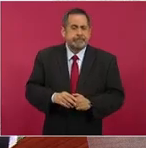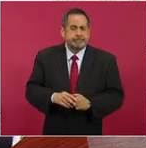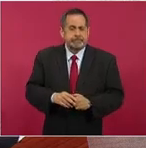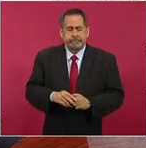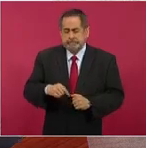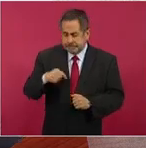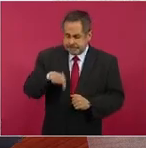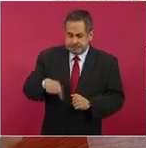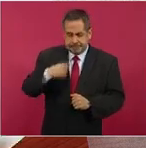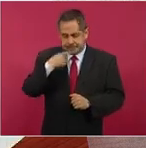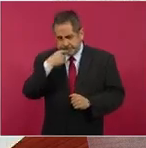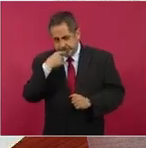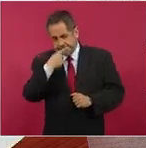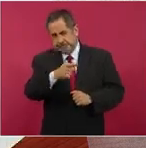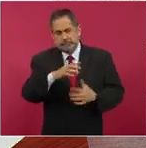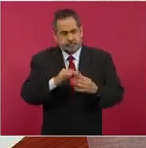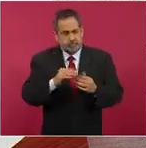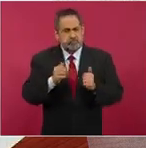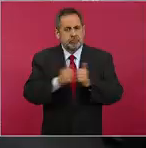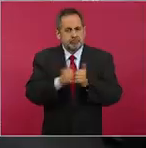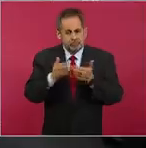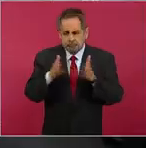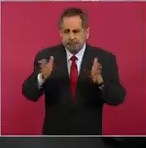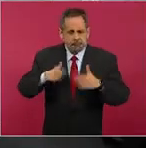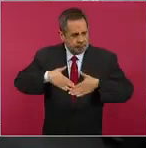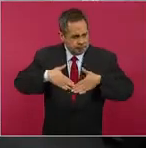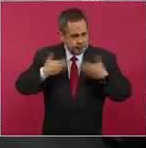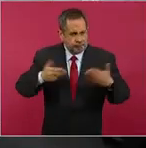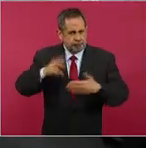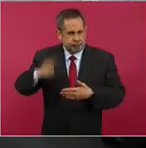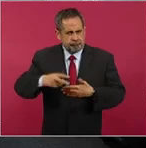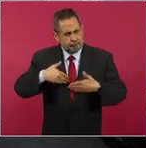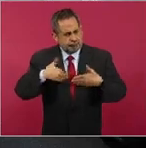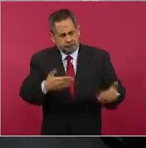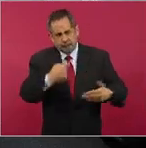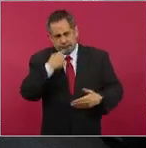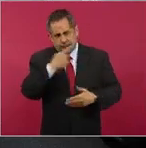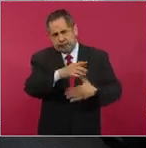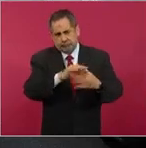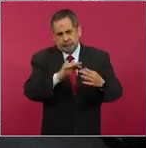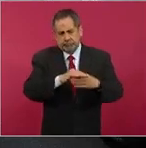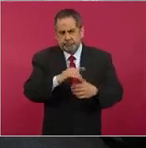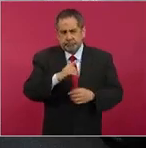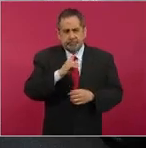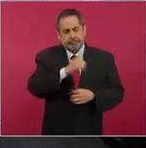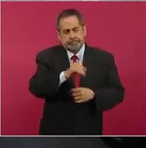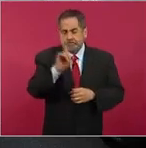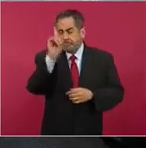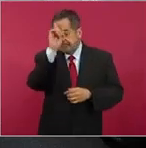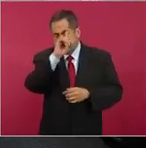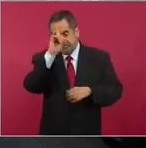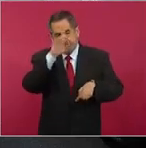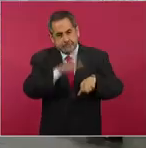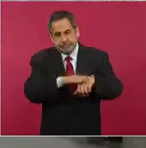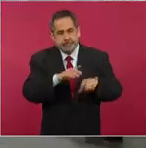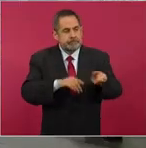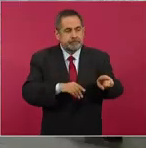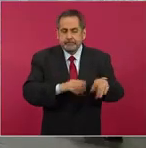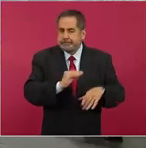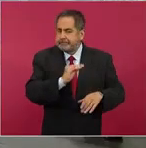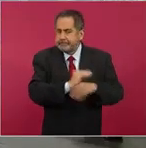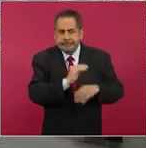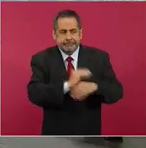yo de manera abierta, franca, le recomendé que no le hiciera